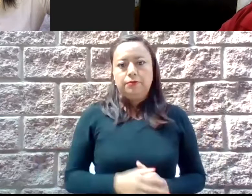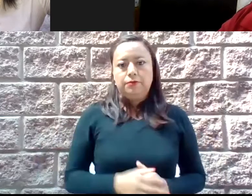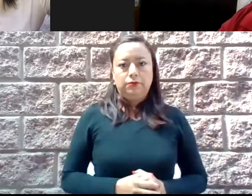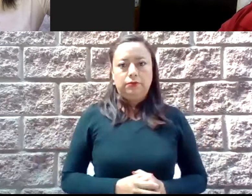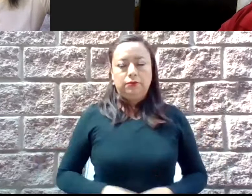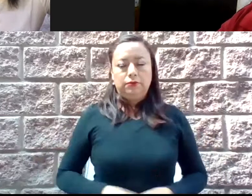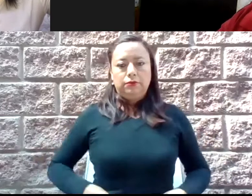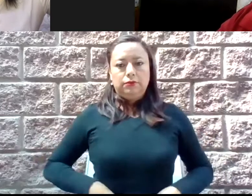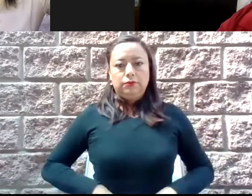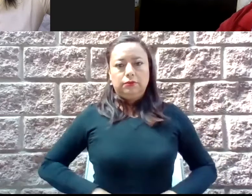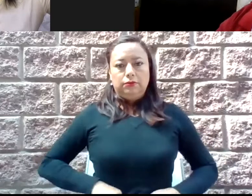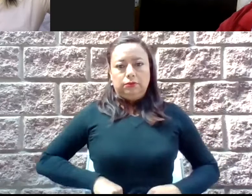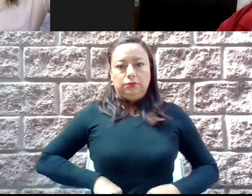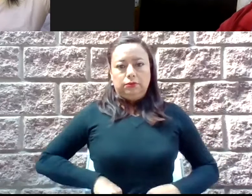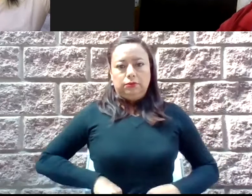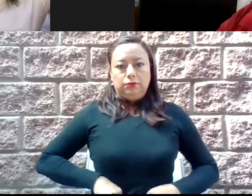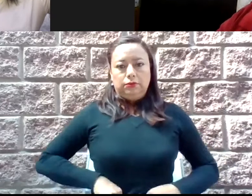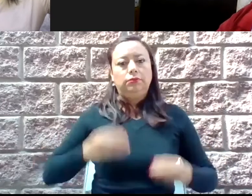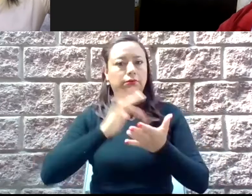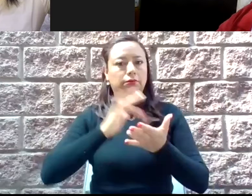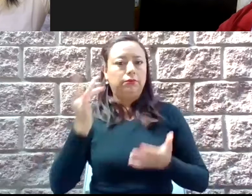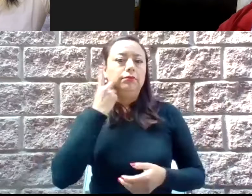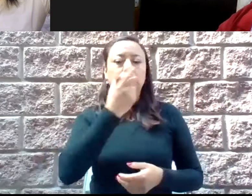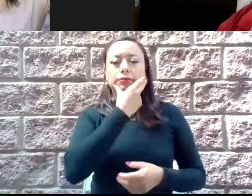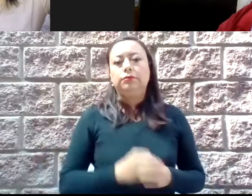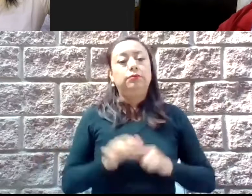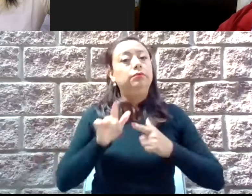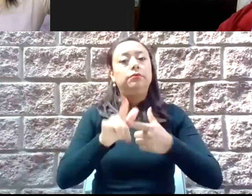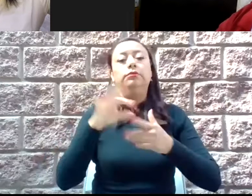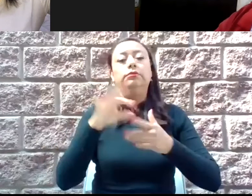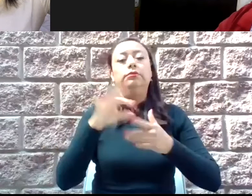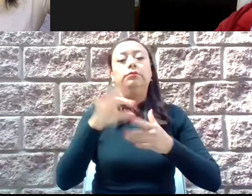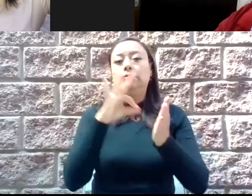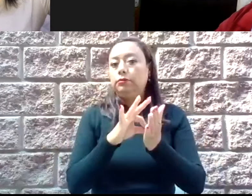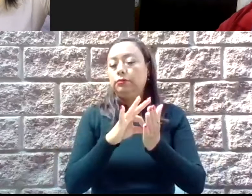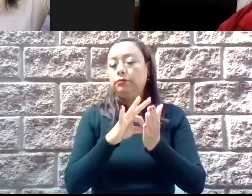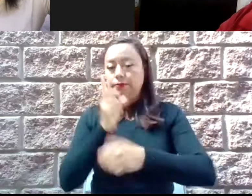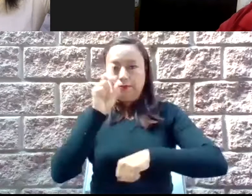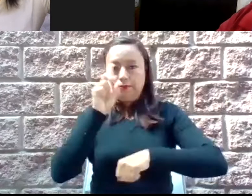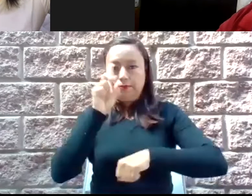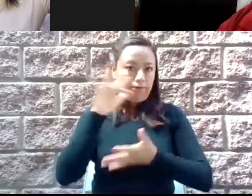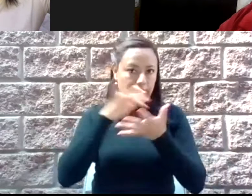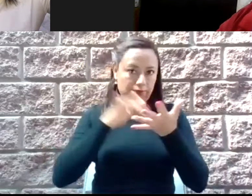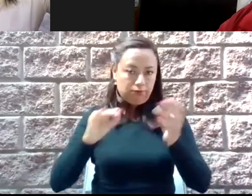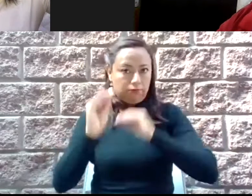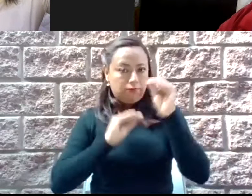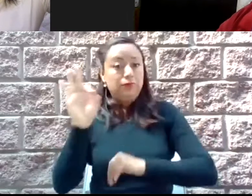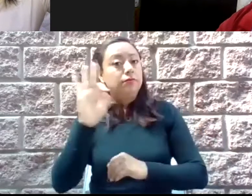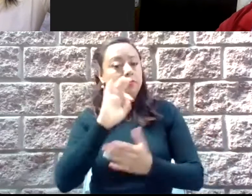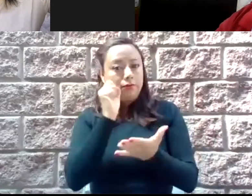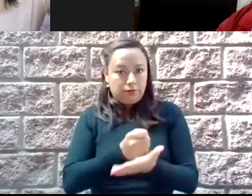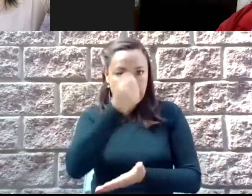Muchas gracias, diputado. Como siguiente punto del orden del día es la lectura, discusión y, en su caso, aprobación del dictamen que